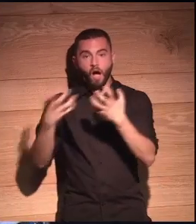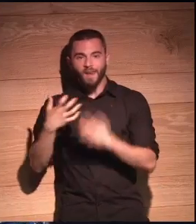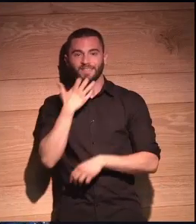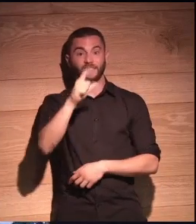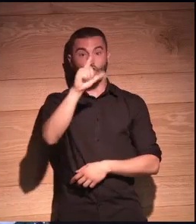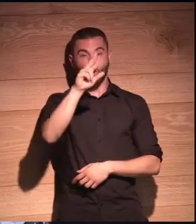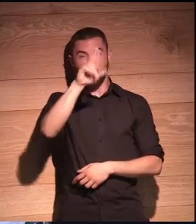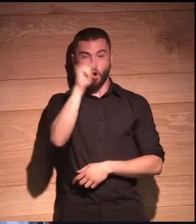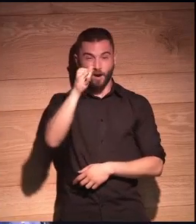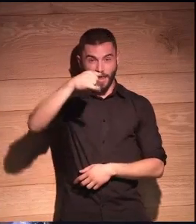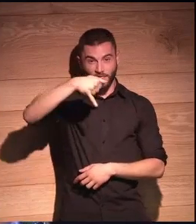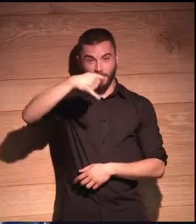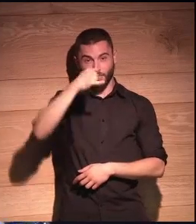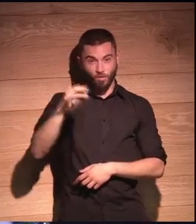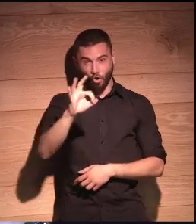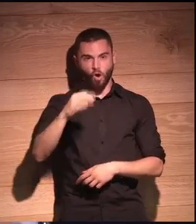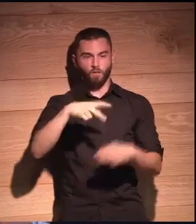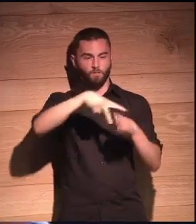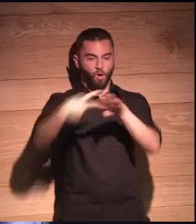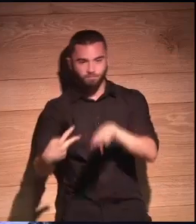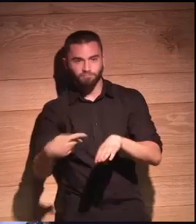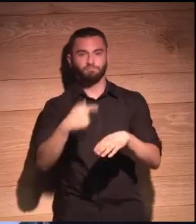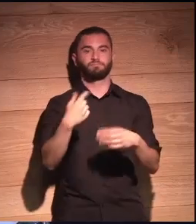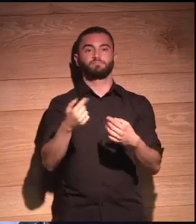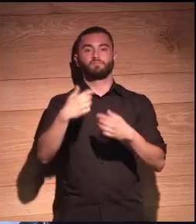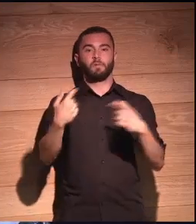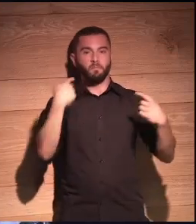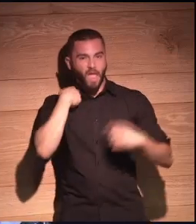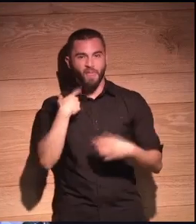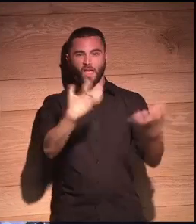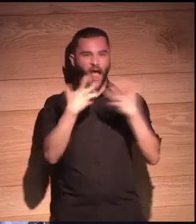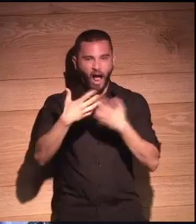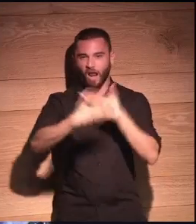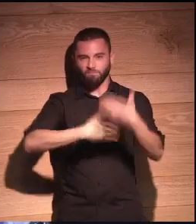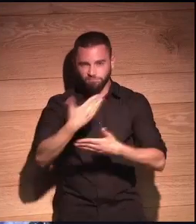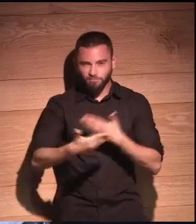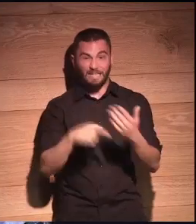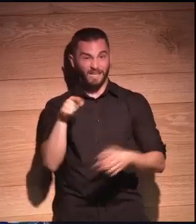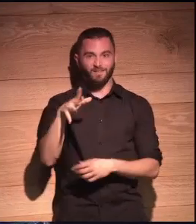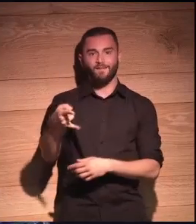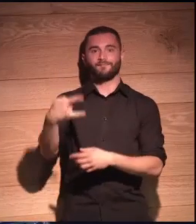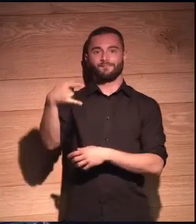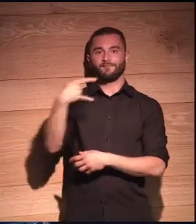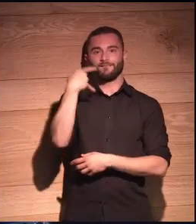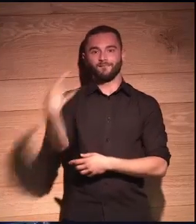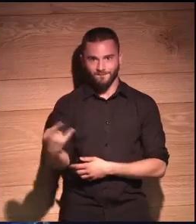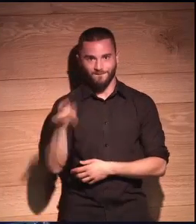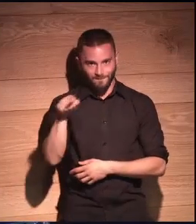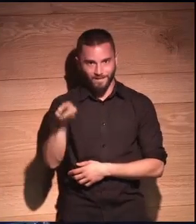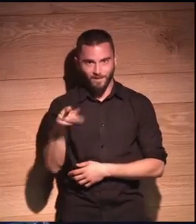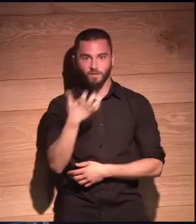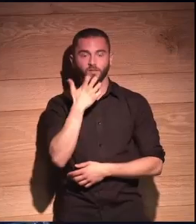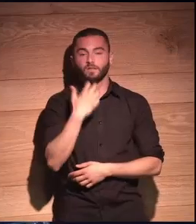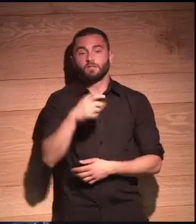Lorenzo, se cae de la moto, ha sido campeón, pero luego vuelve a perder. Entonces, el drama, el conflicto es lo que te atrae. En las películas, si dos